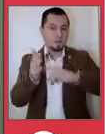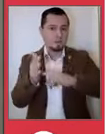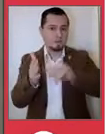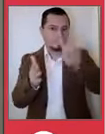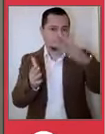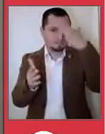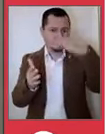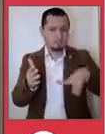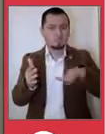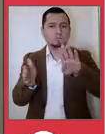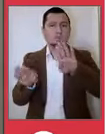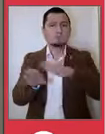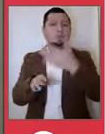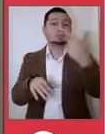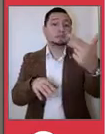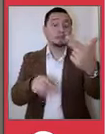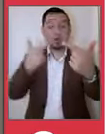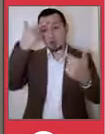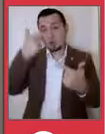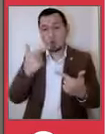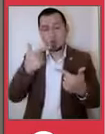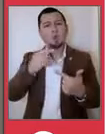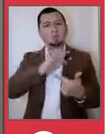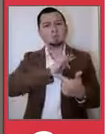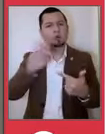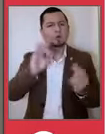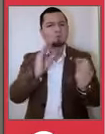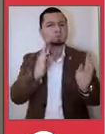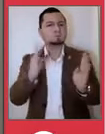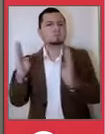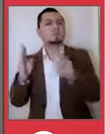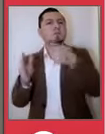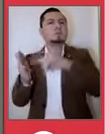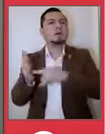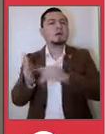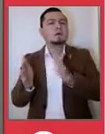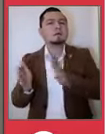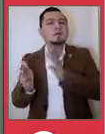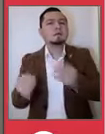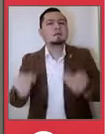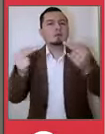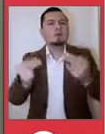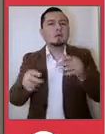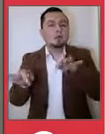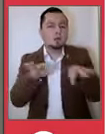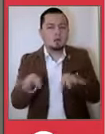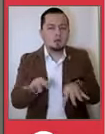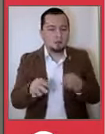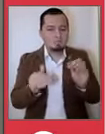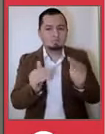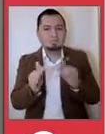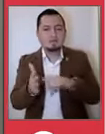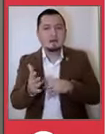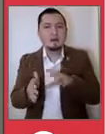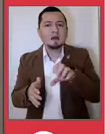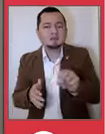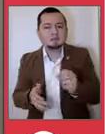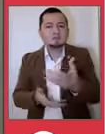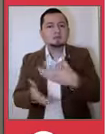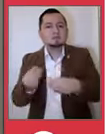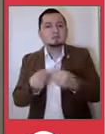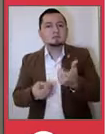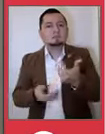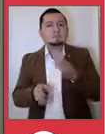de restricción de las 7 de la noche se podría ajustar para no afectar su nivel de operación y poder evitar un impacto mayor